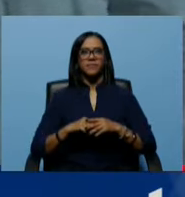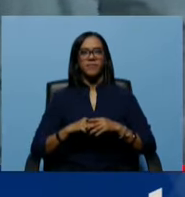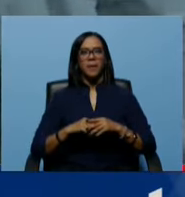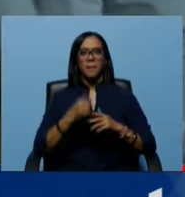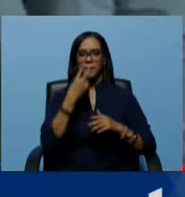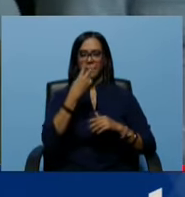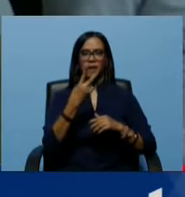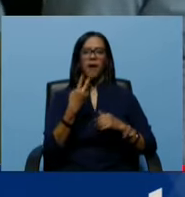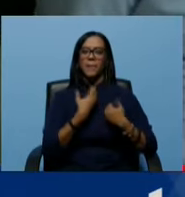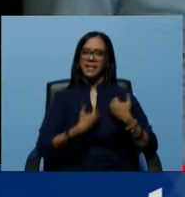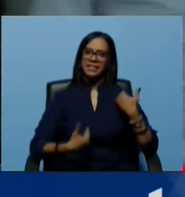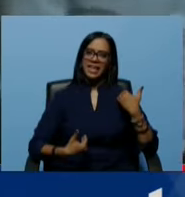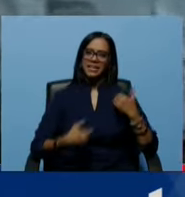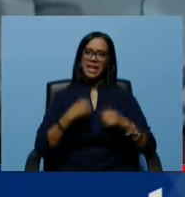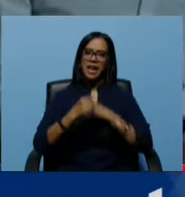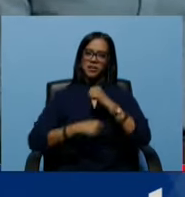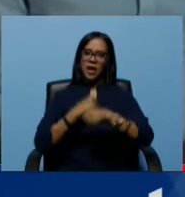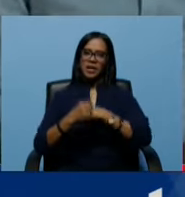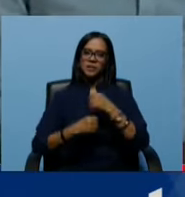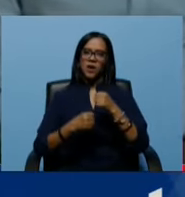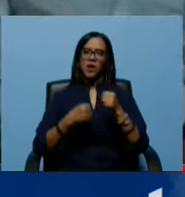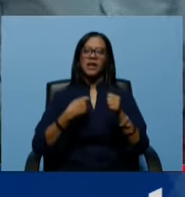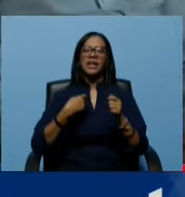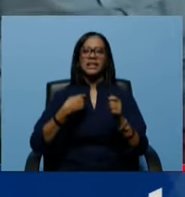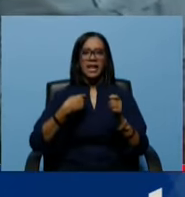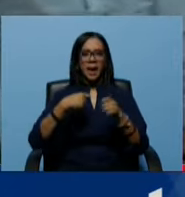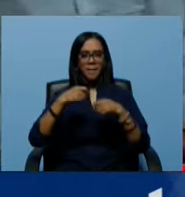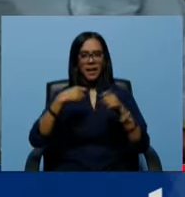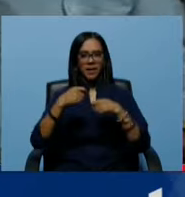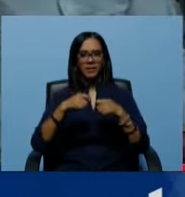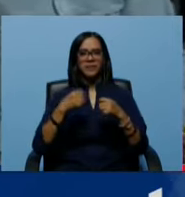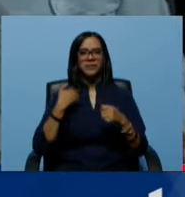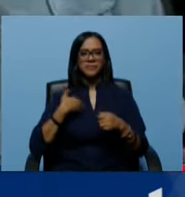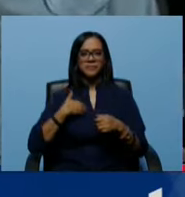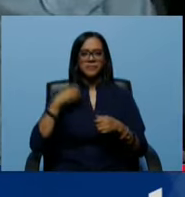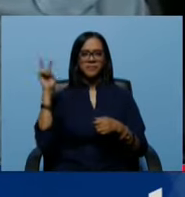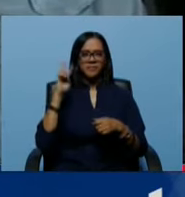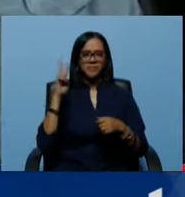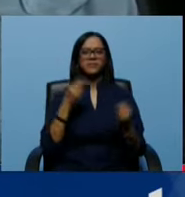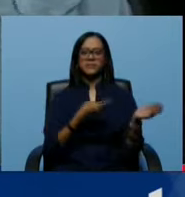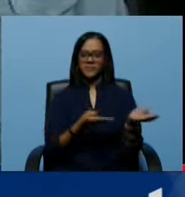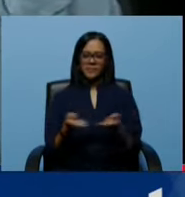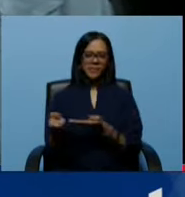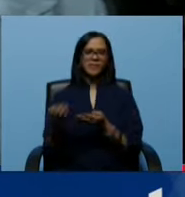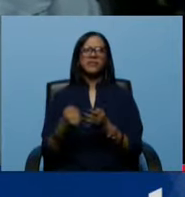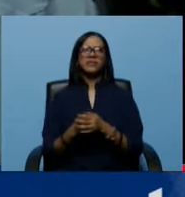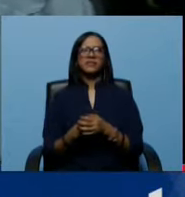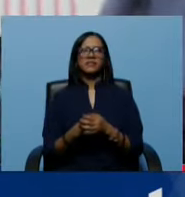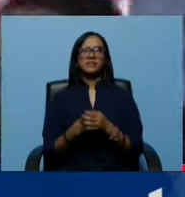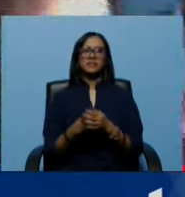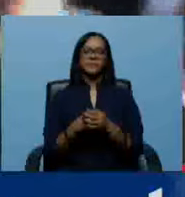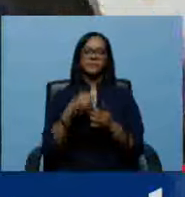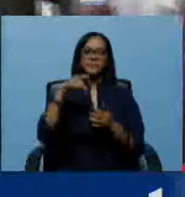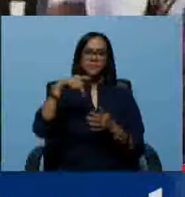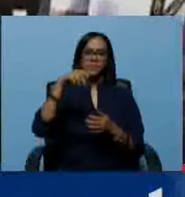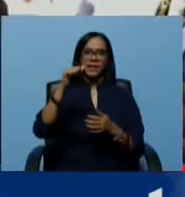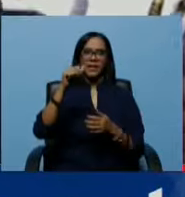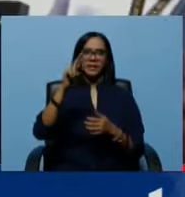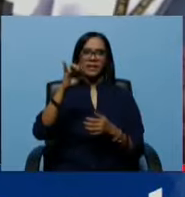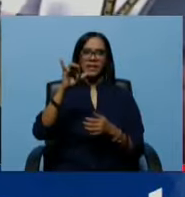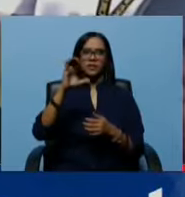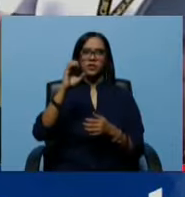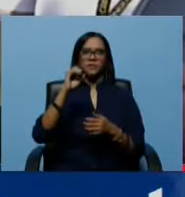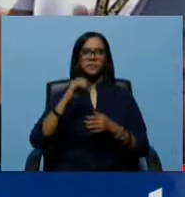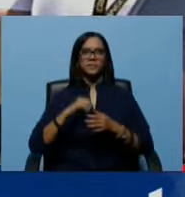Veo al presidente de la Asociación de Inversionistas de Argentina en Venezuela, bienvenido, don Patricio.